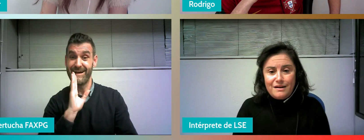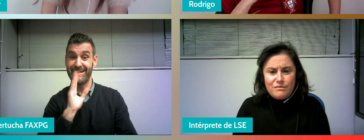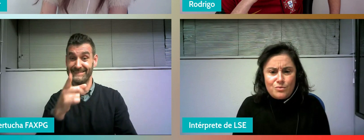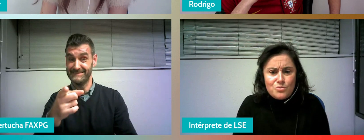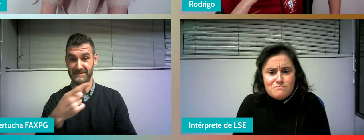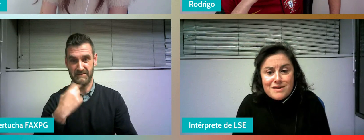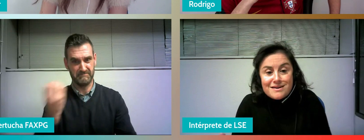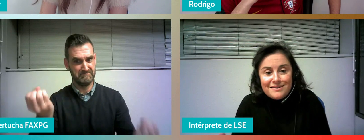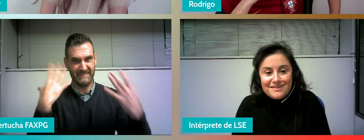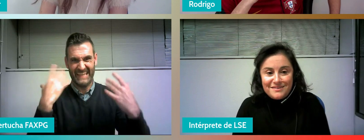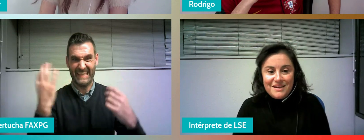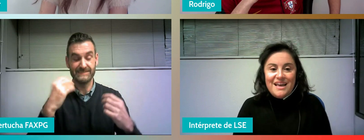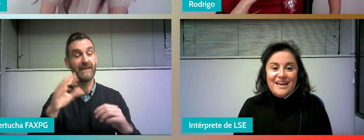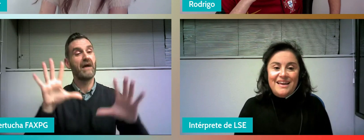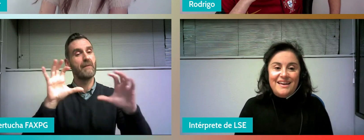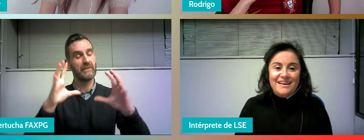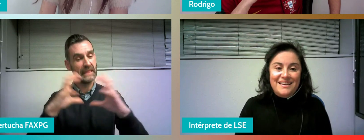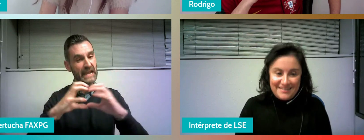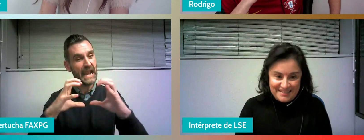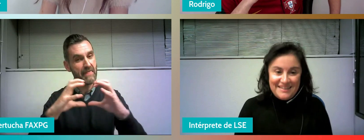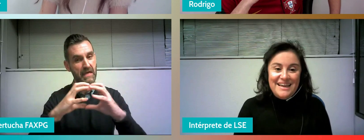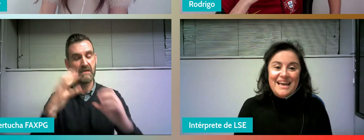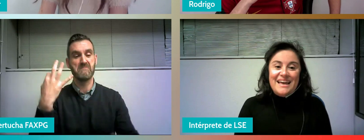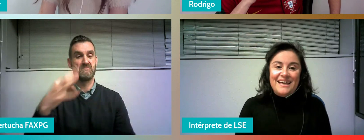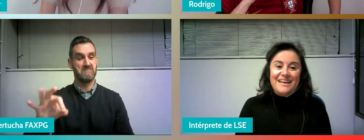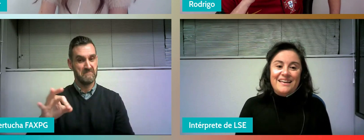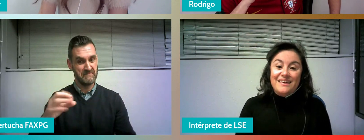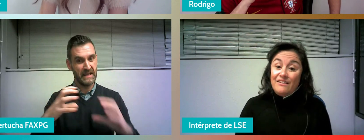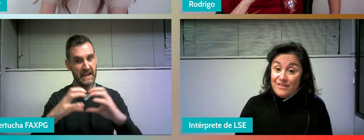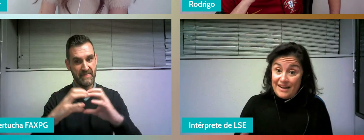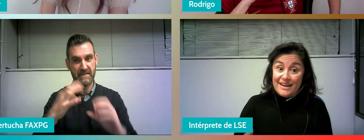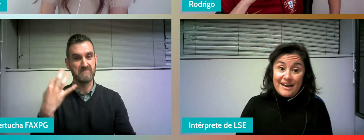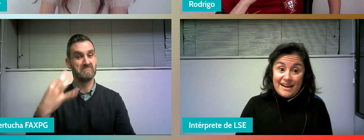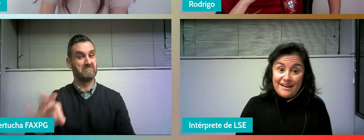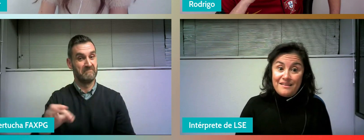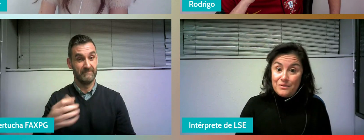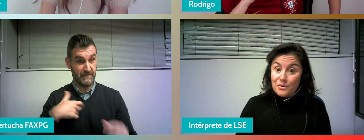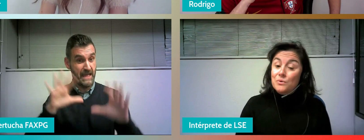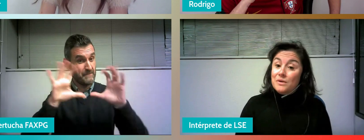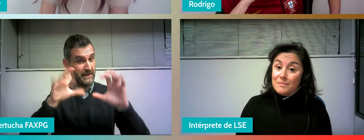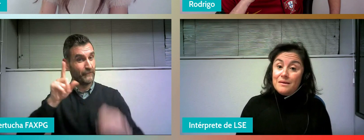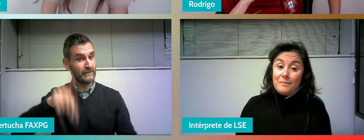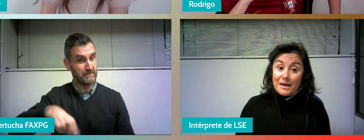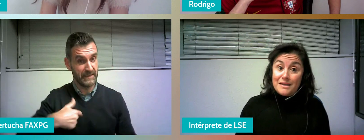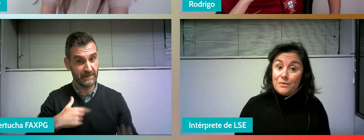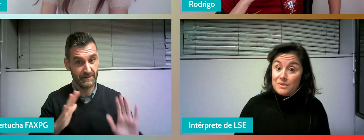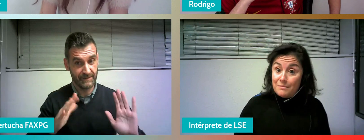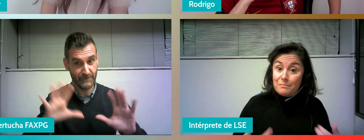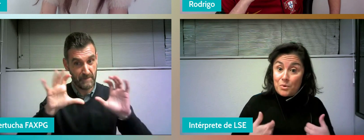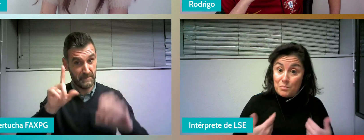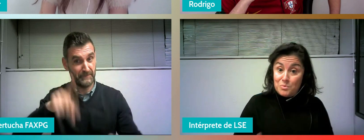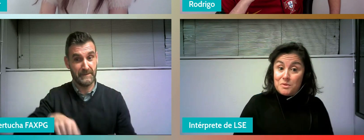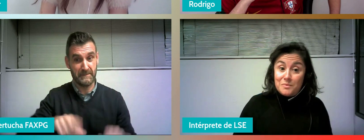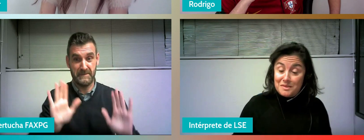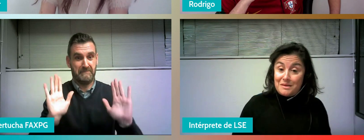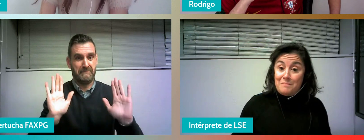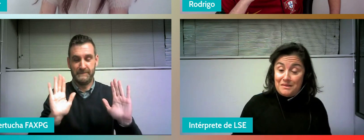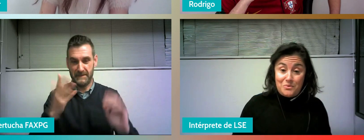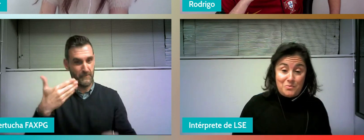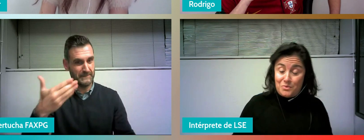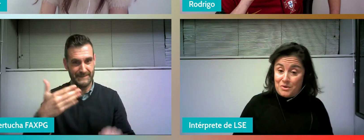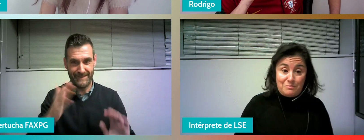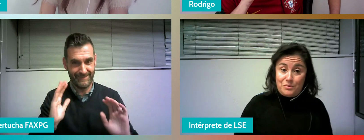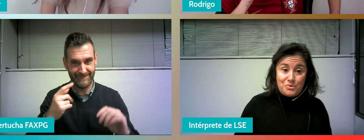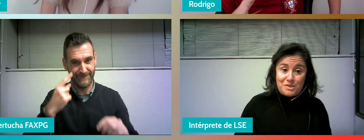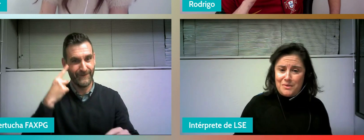era rumá. Rumá. Sí. Y al final era Granada, ¿no? Y usted me ha abrayado también, porque como yo no estaba